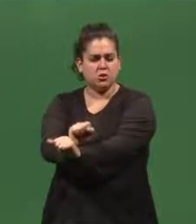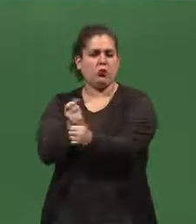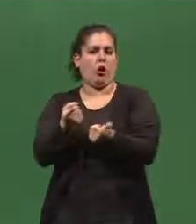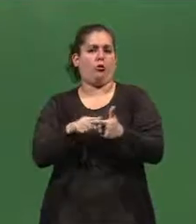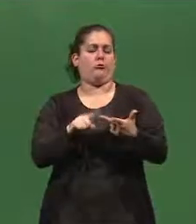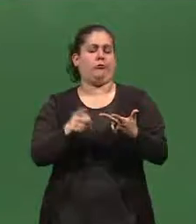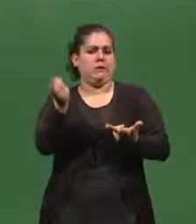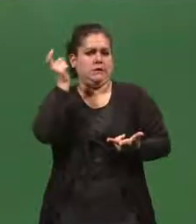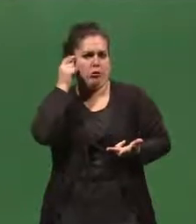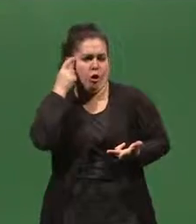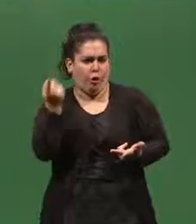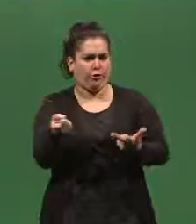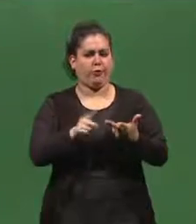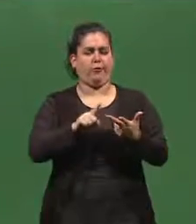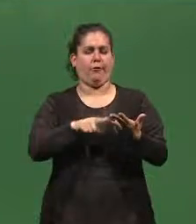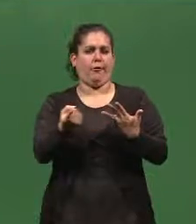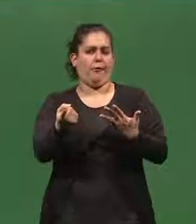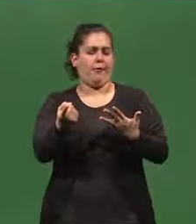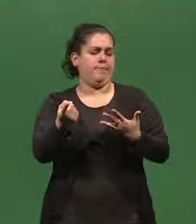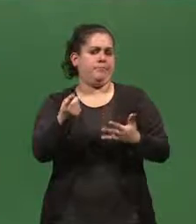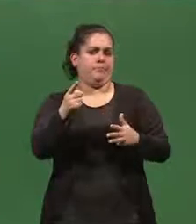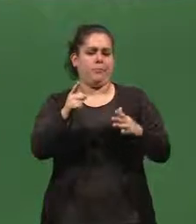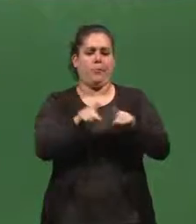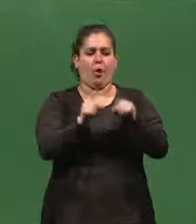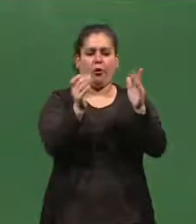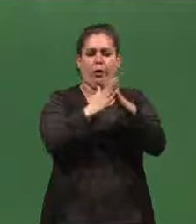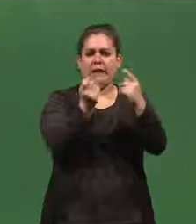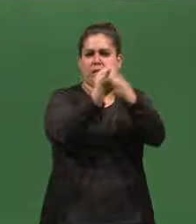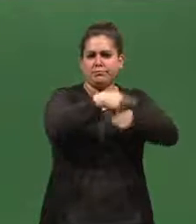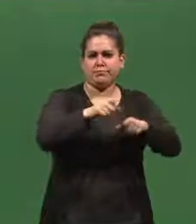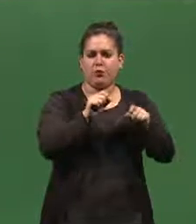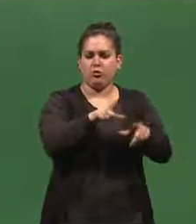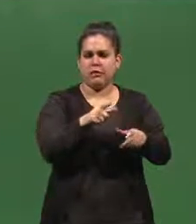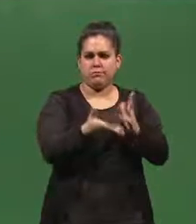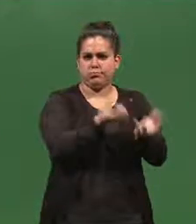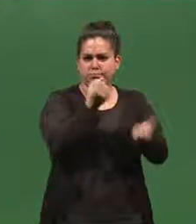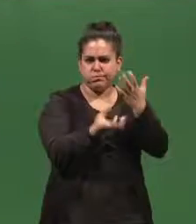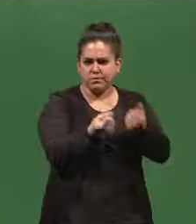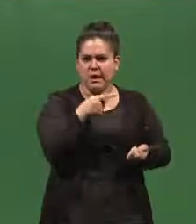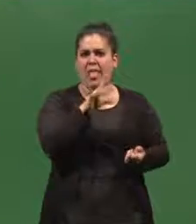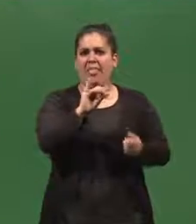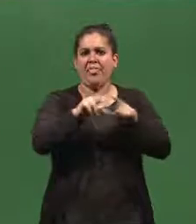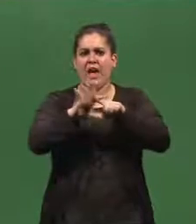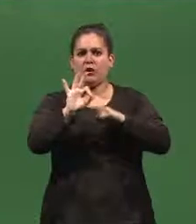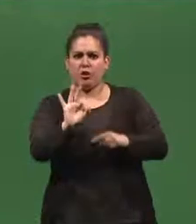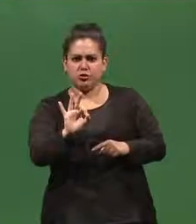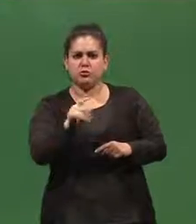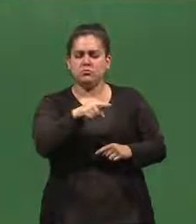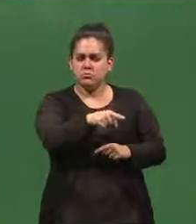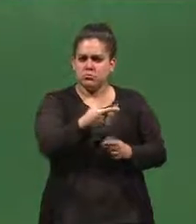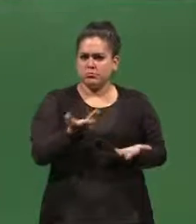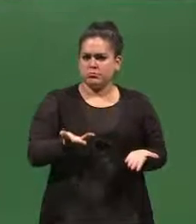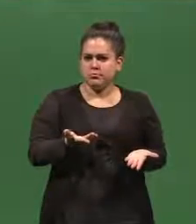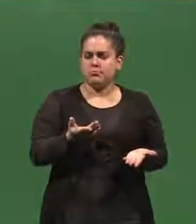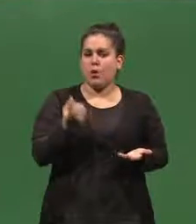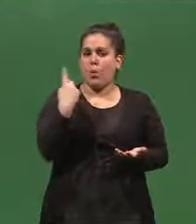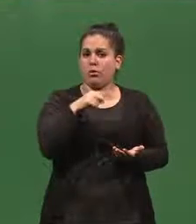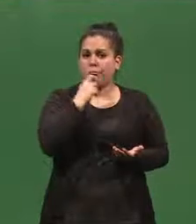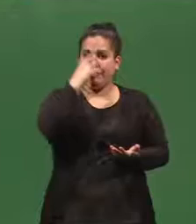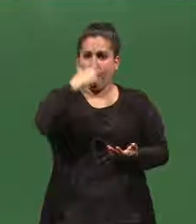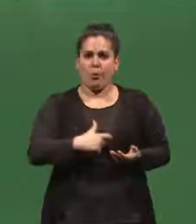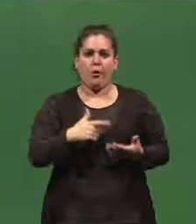el fallo. Si no se verifica un daño, realmente no se puede pedir esta acción. ¿Daño de qué tipo? Daño económico, daño